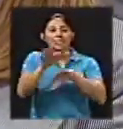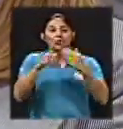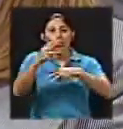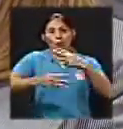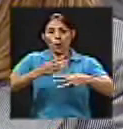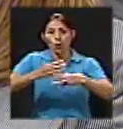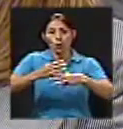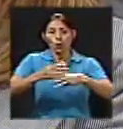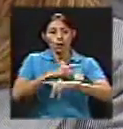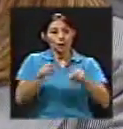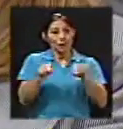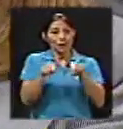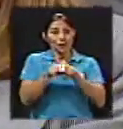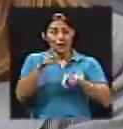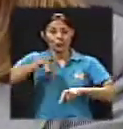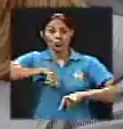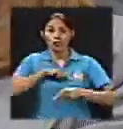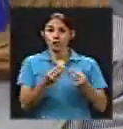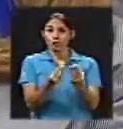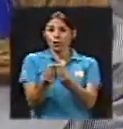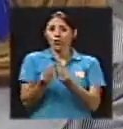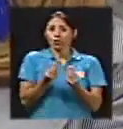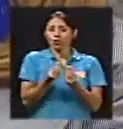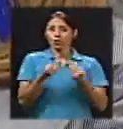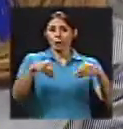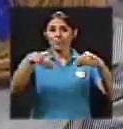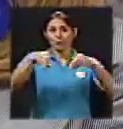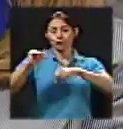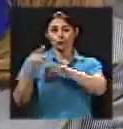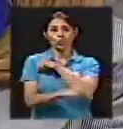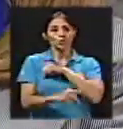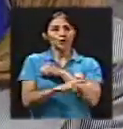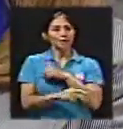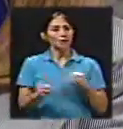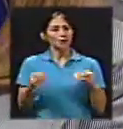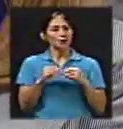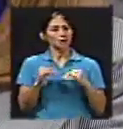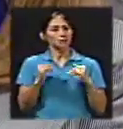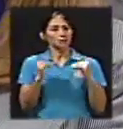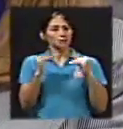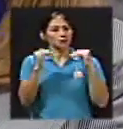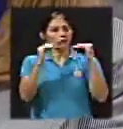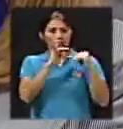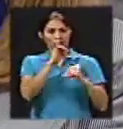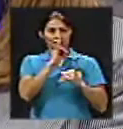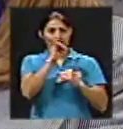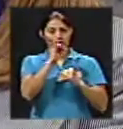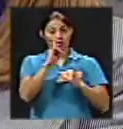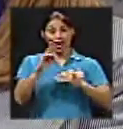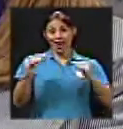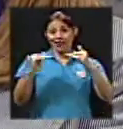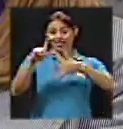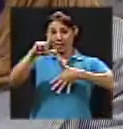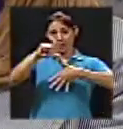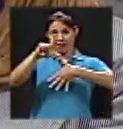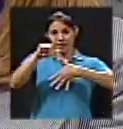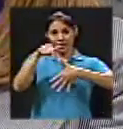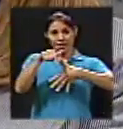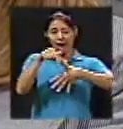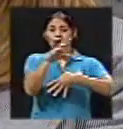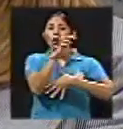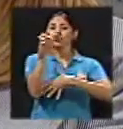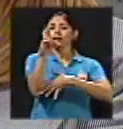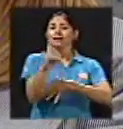vez un contenido, digamos, más sofisticado. De hecho, en América Latina, Costa Rica es el país que tiene